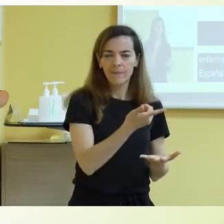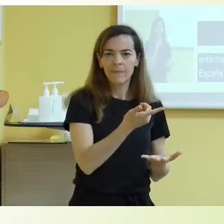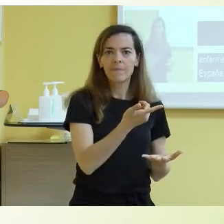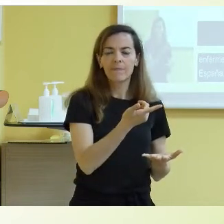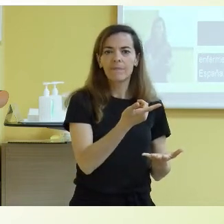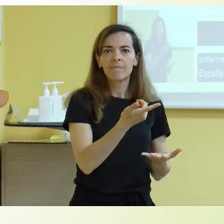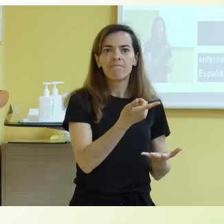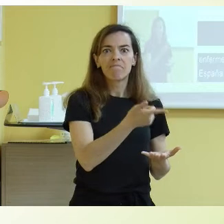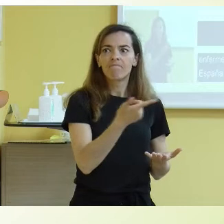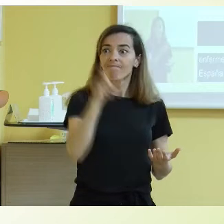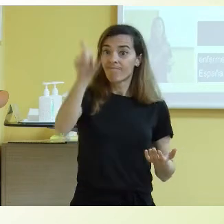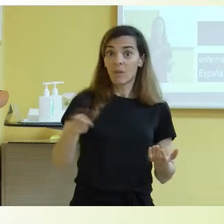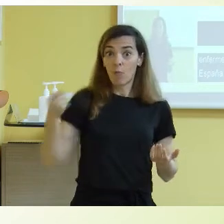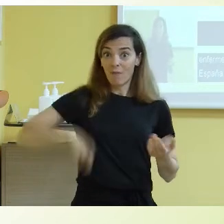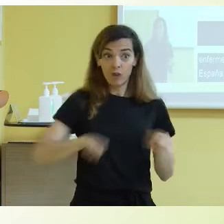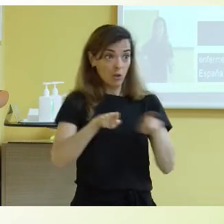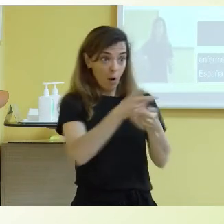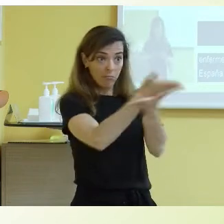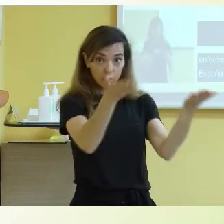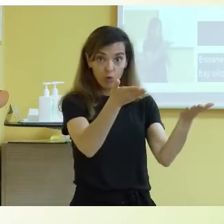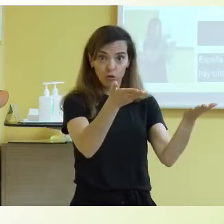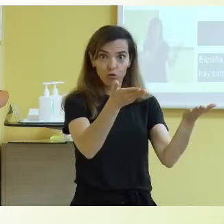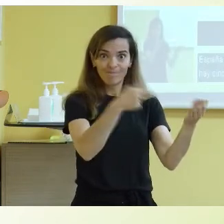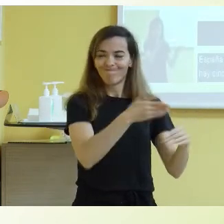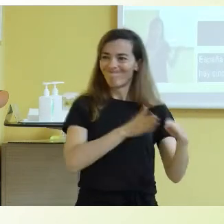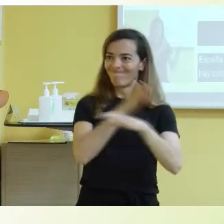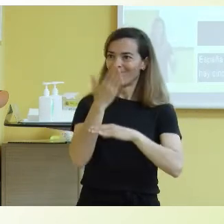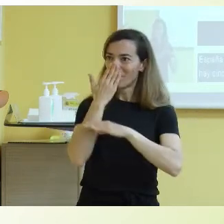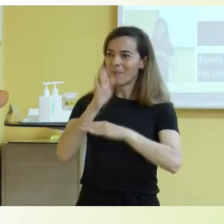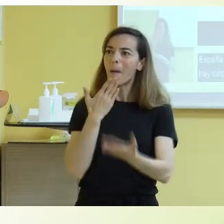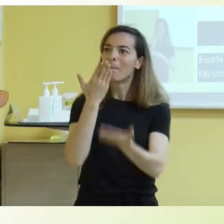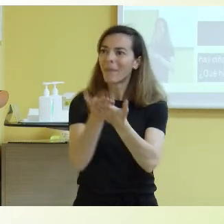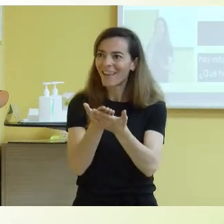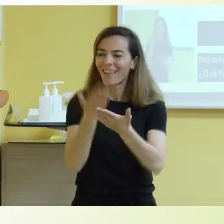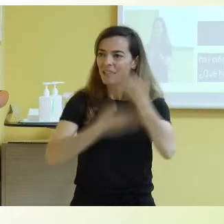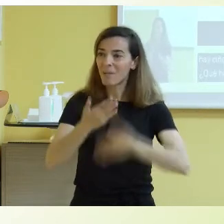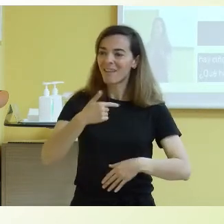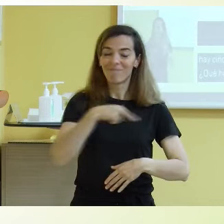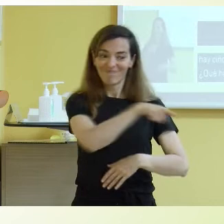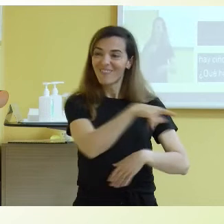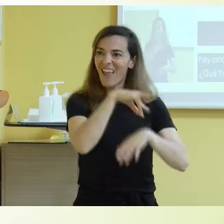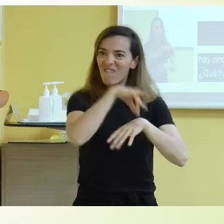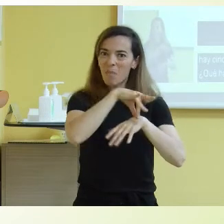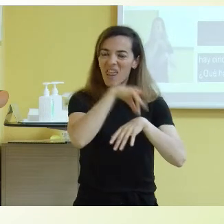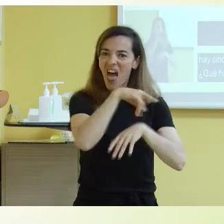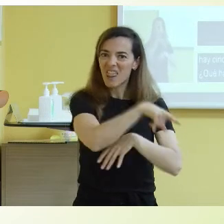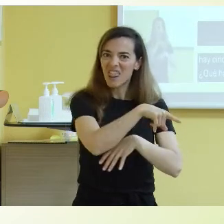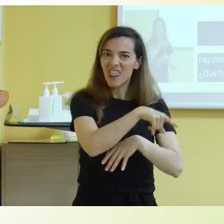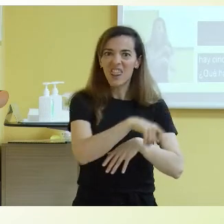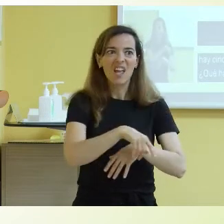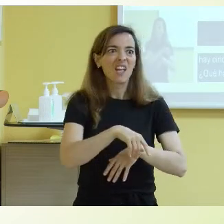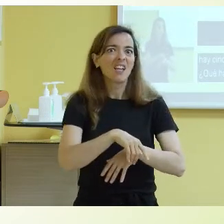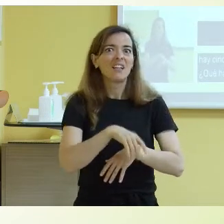digamos, profesionales como vosotros y vosotras a la hora de pedir la discapacidad? Es decir, tengo la enfermedad del